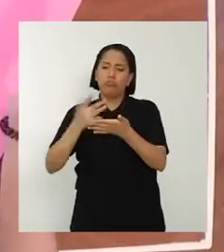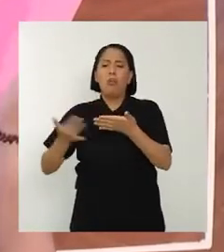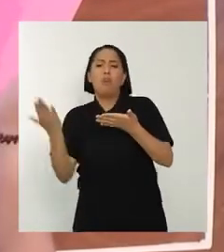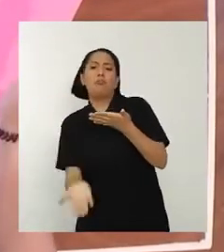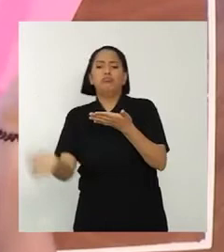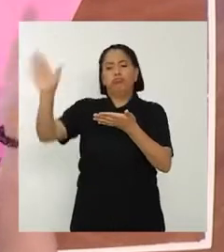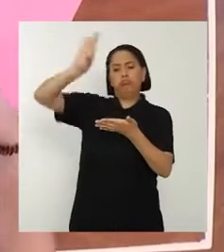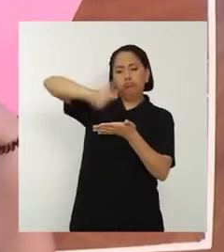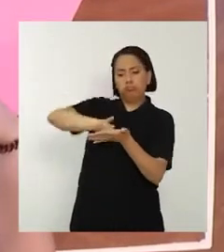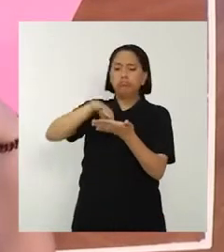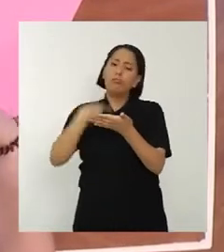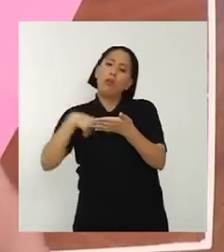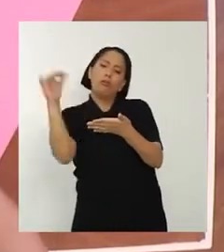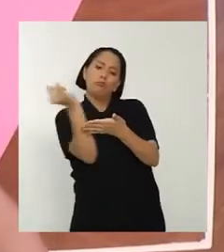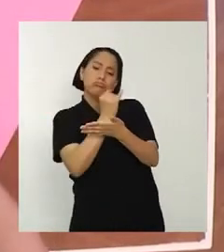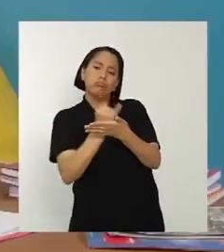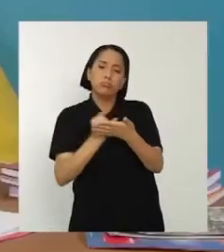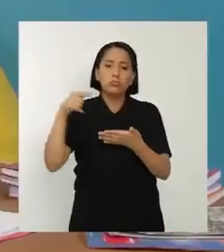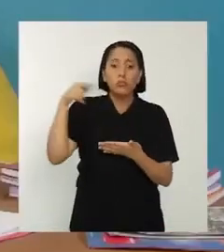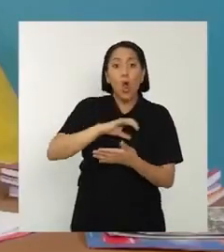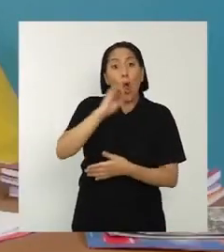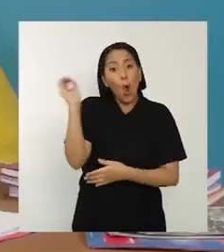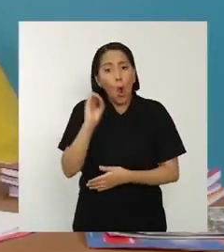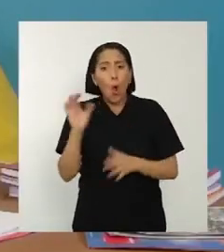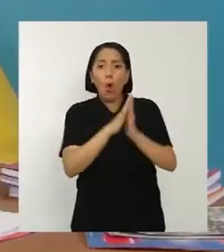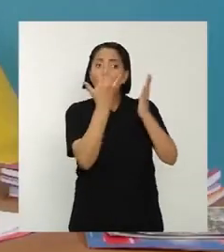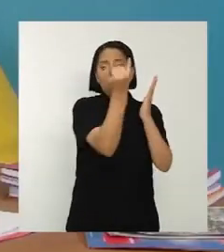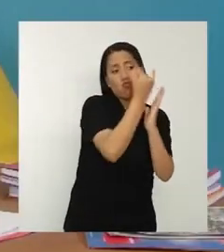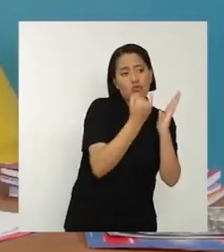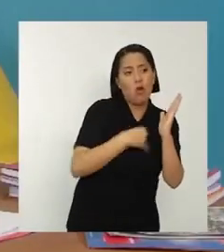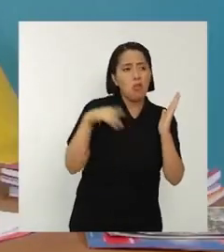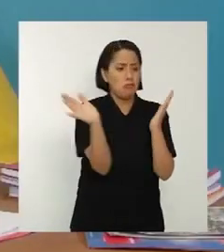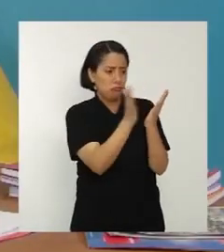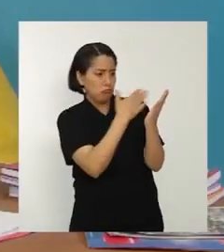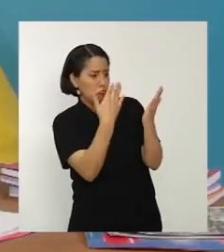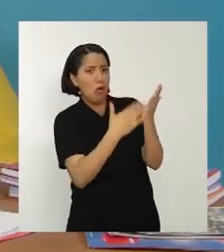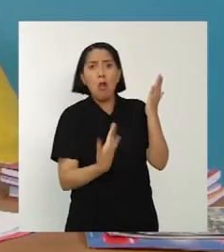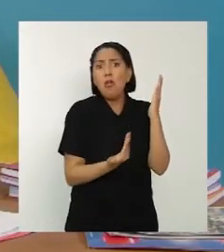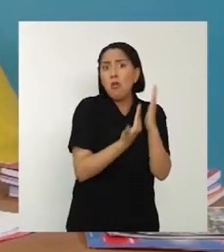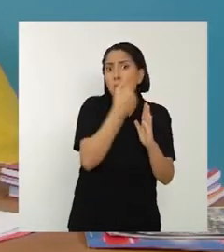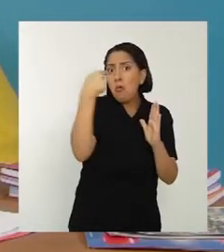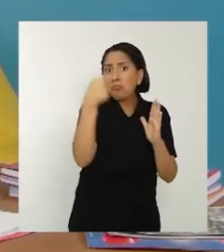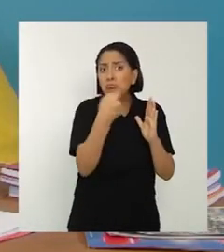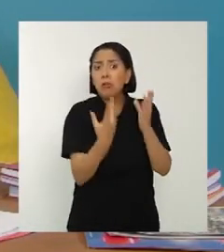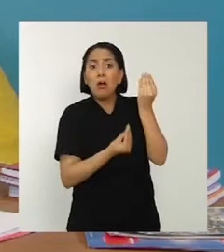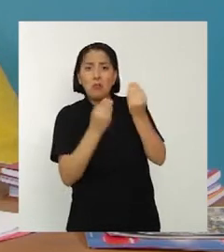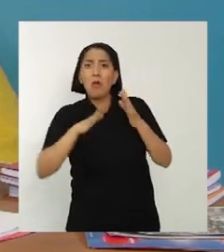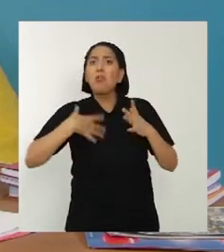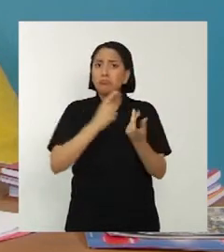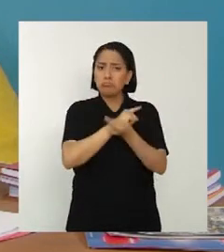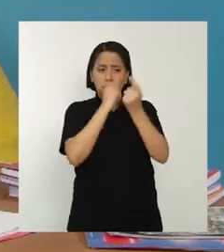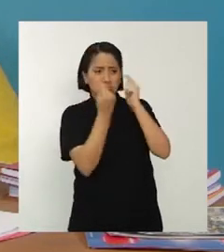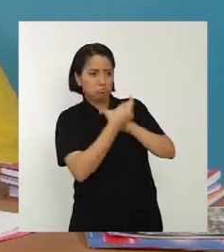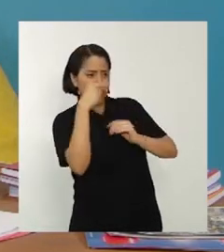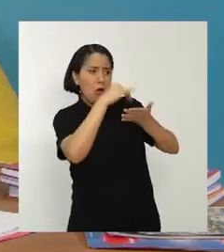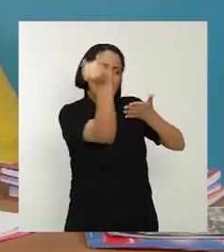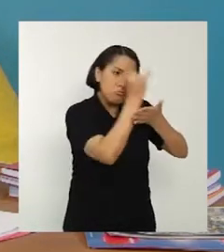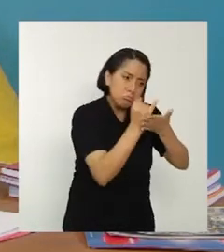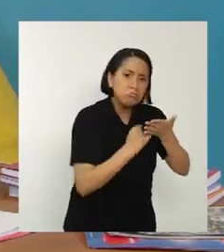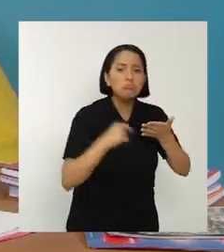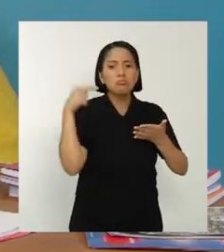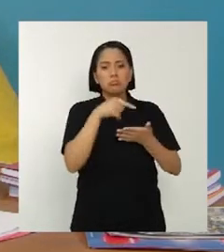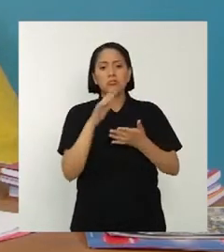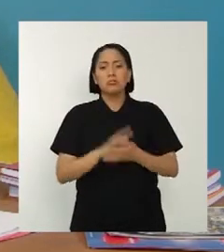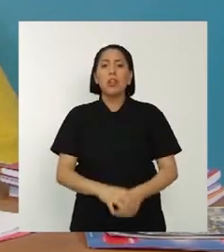así aprovechamos el espacio libre de la contracara. O usamos un cuaderno que tiene hojas sin usar, así la aprovechamos al máximo.